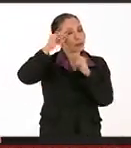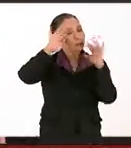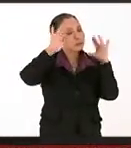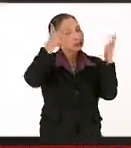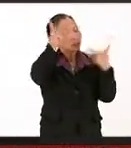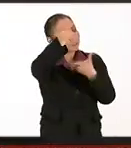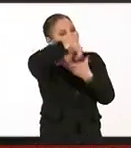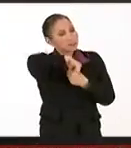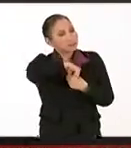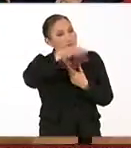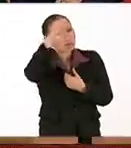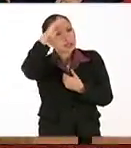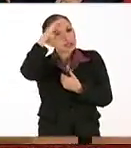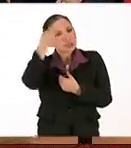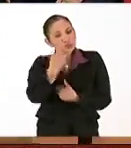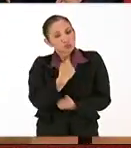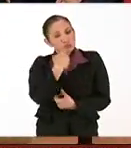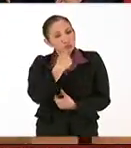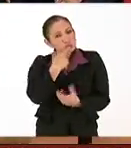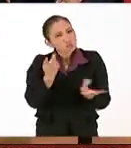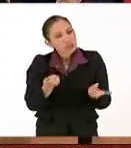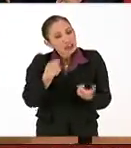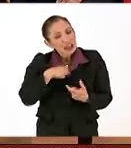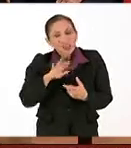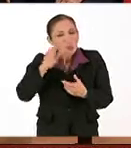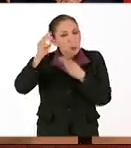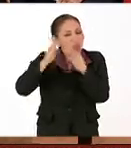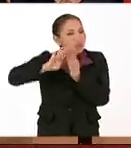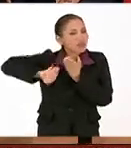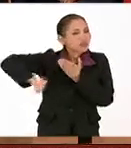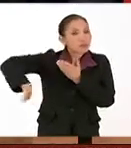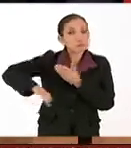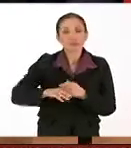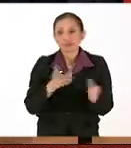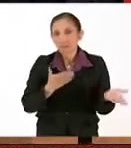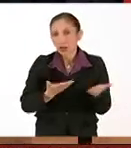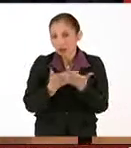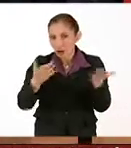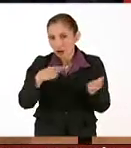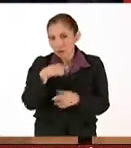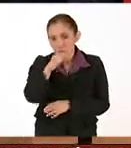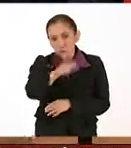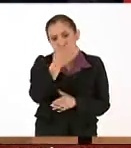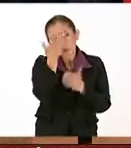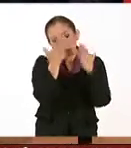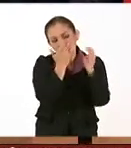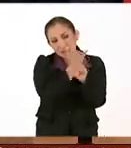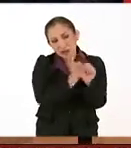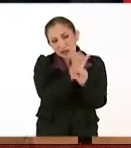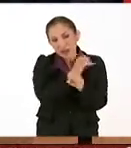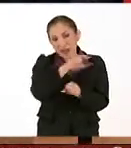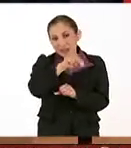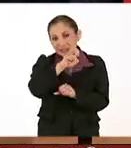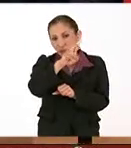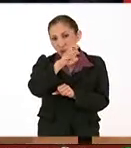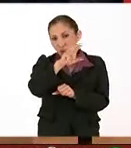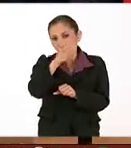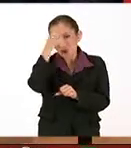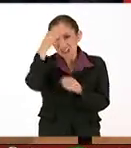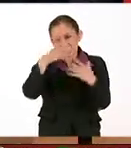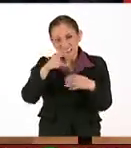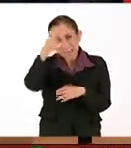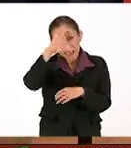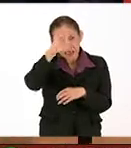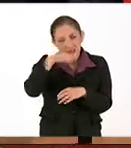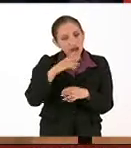introspección. Y empezamos a pensar en nuestras cosas un poquito despegados del mundo. Ahora bien, doctor, usted que estudia la neurociencia, comentaba al inicio de esta